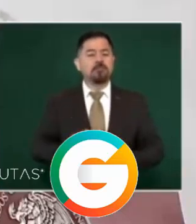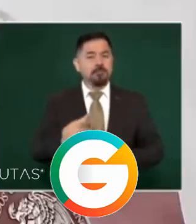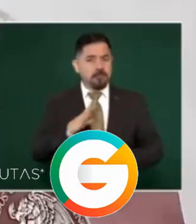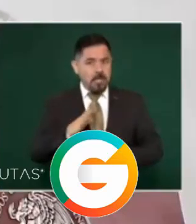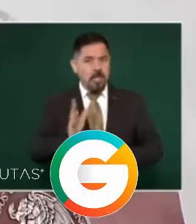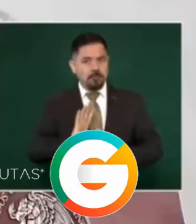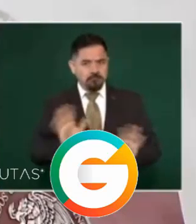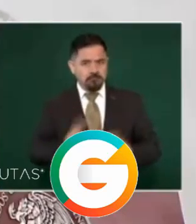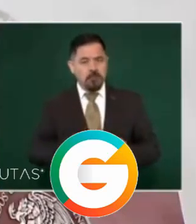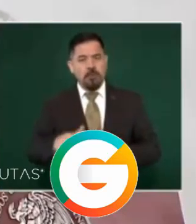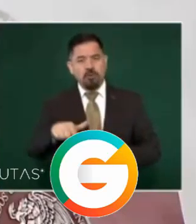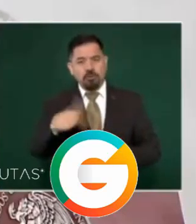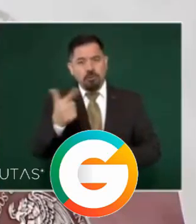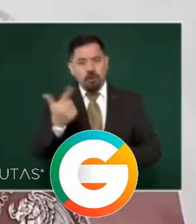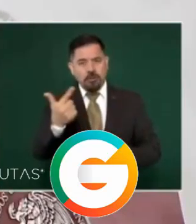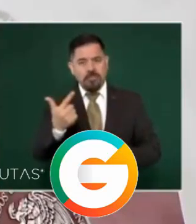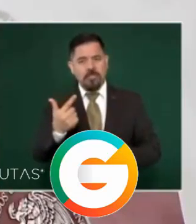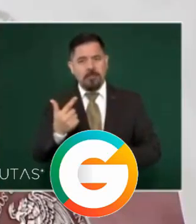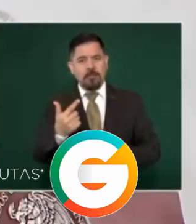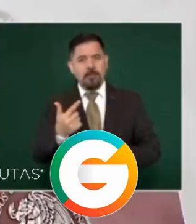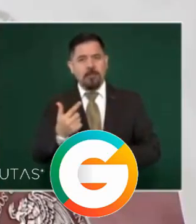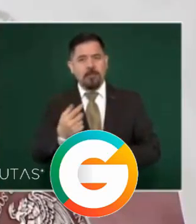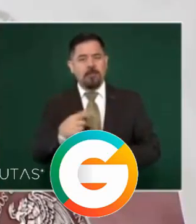activado en 12 eventos y han